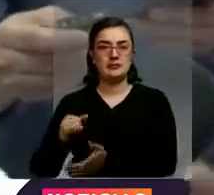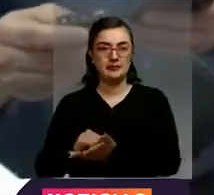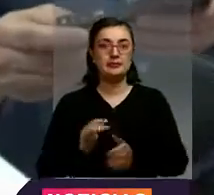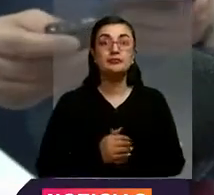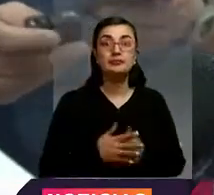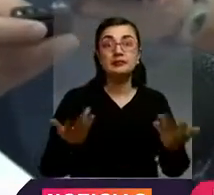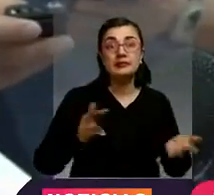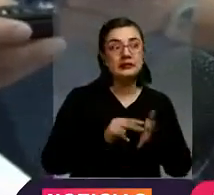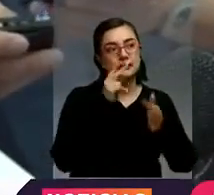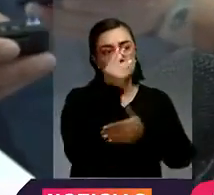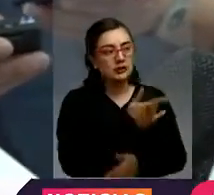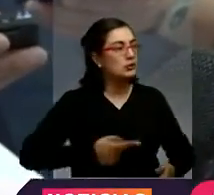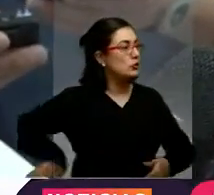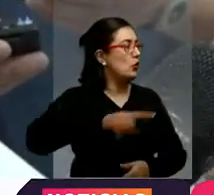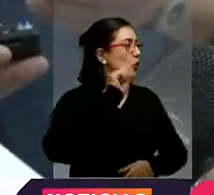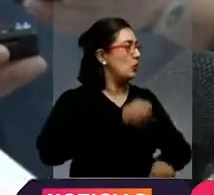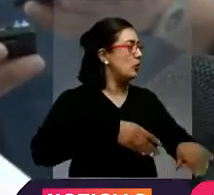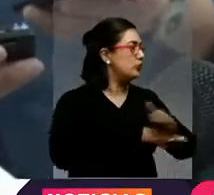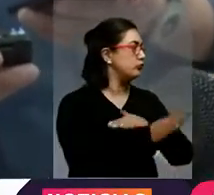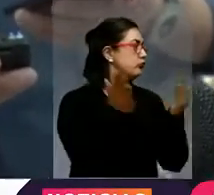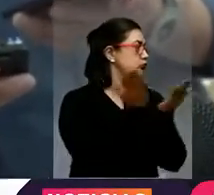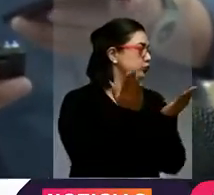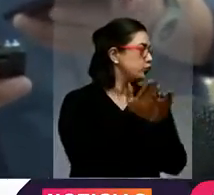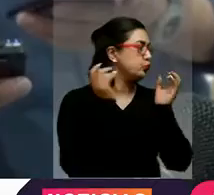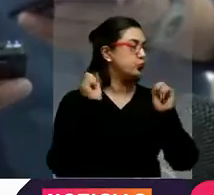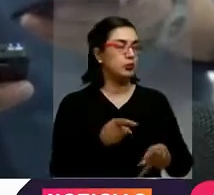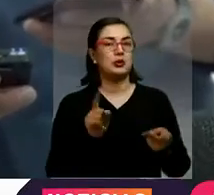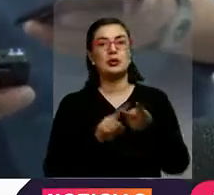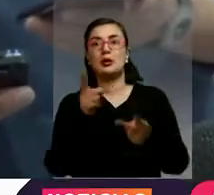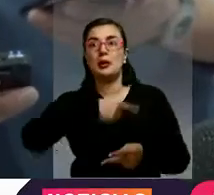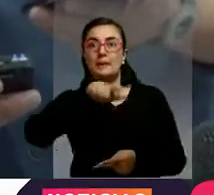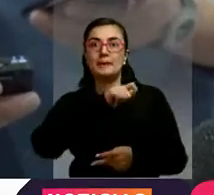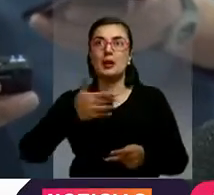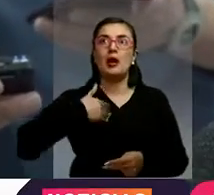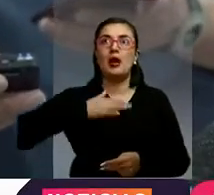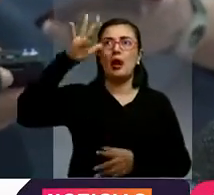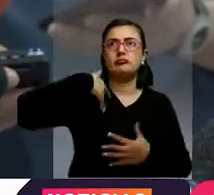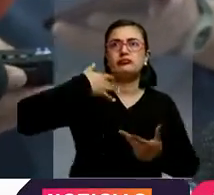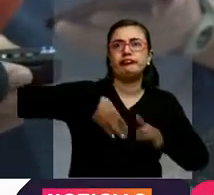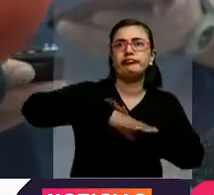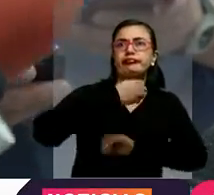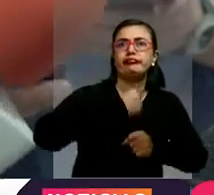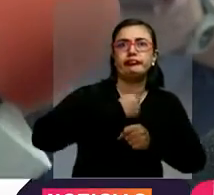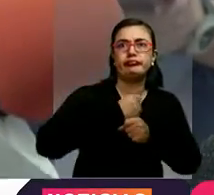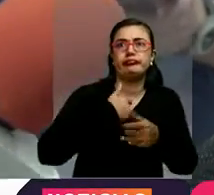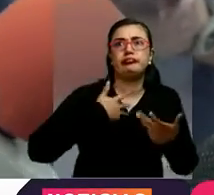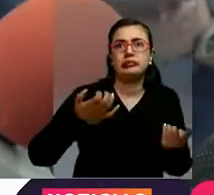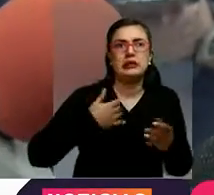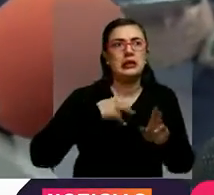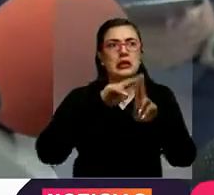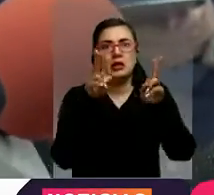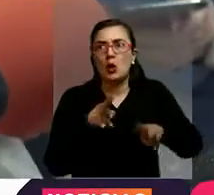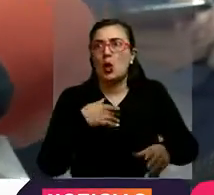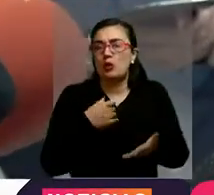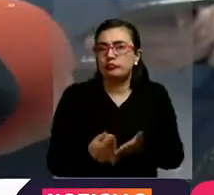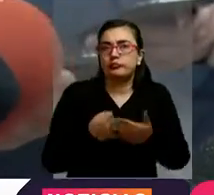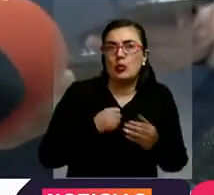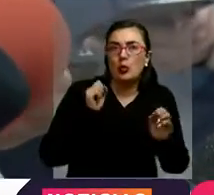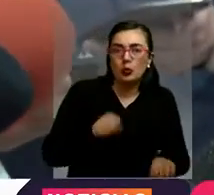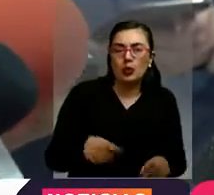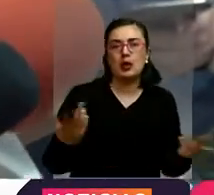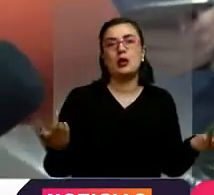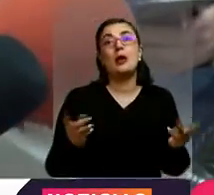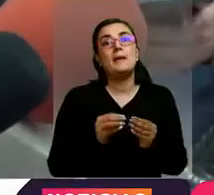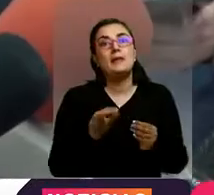nuestros niños puedan estudiar, va a permitir que las personas que quieran trabajar a través del internet lo puedan hacer y va a permitir